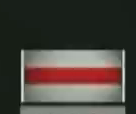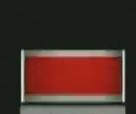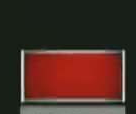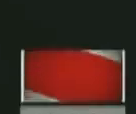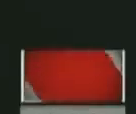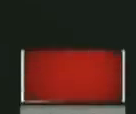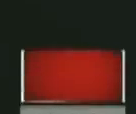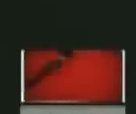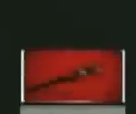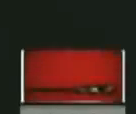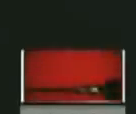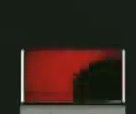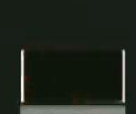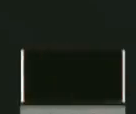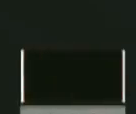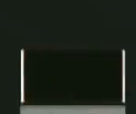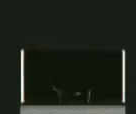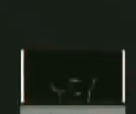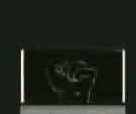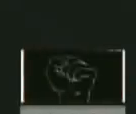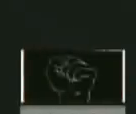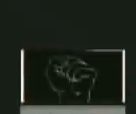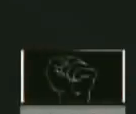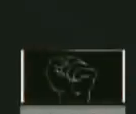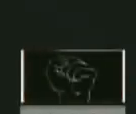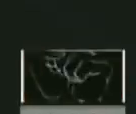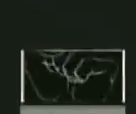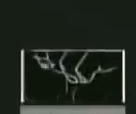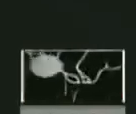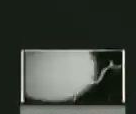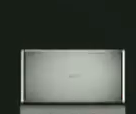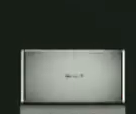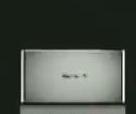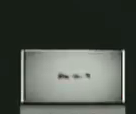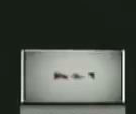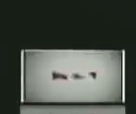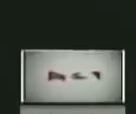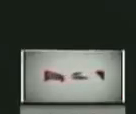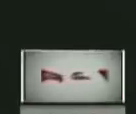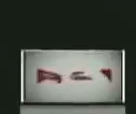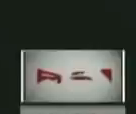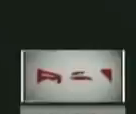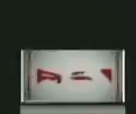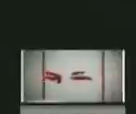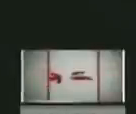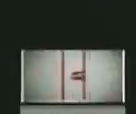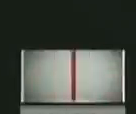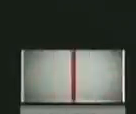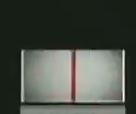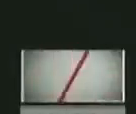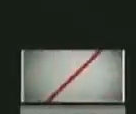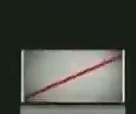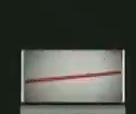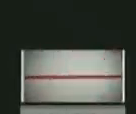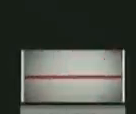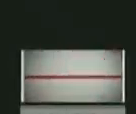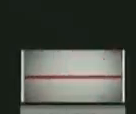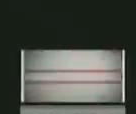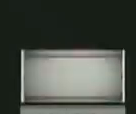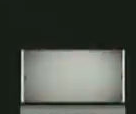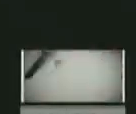también estaba viendo la convocatoria que han hecho ustedes para el Día de la Juventud. Se